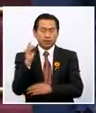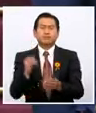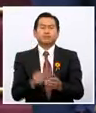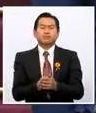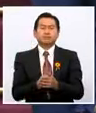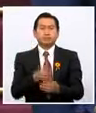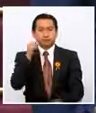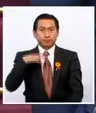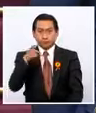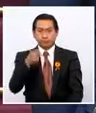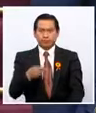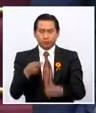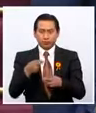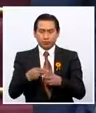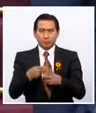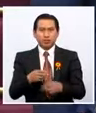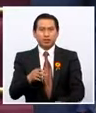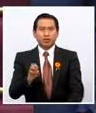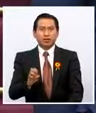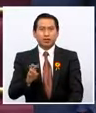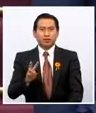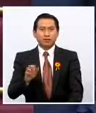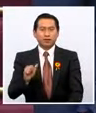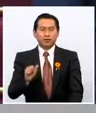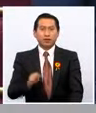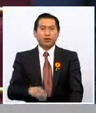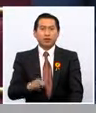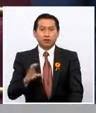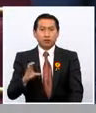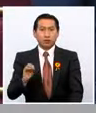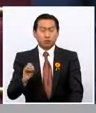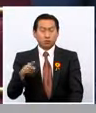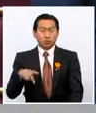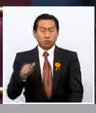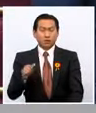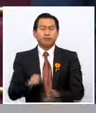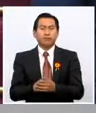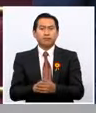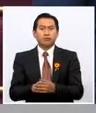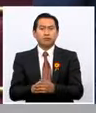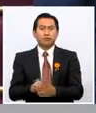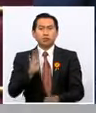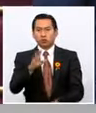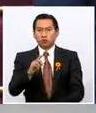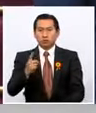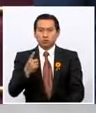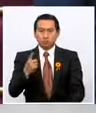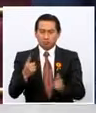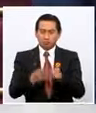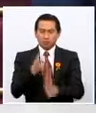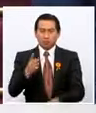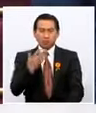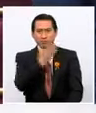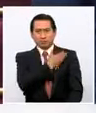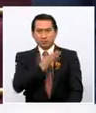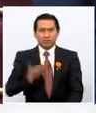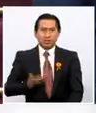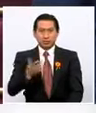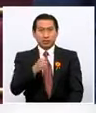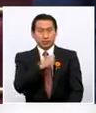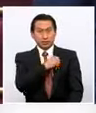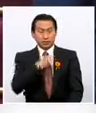la señora mónica eva copa murga al señor primer vicepresidente del senado